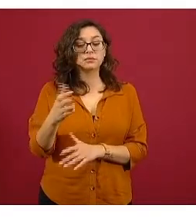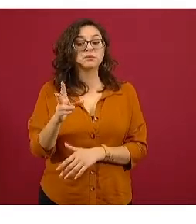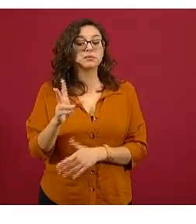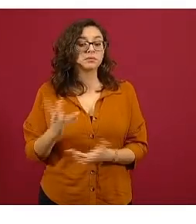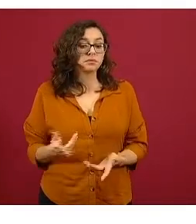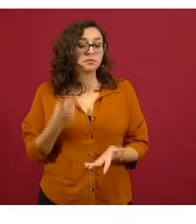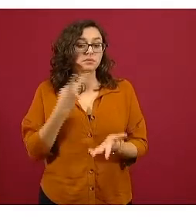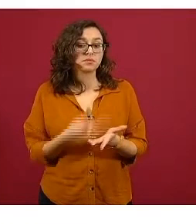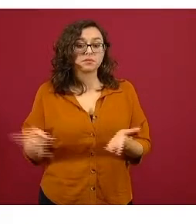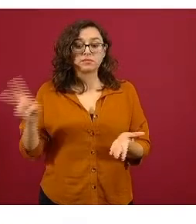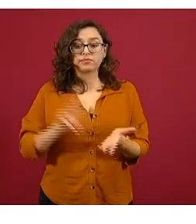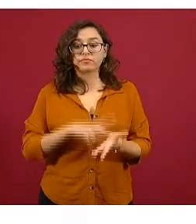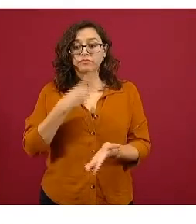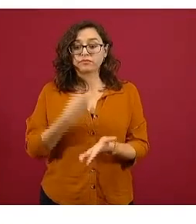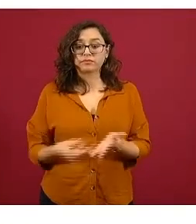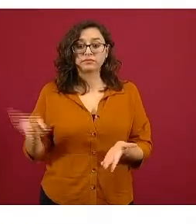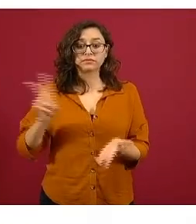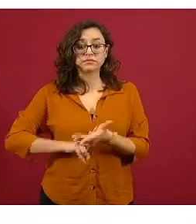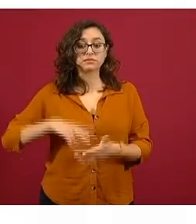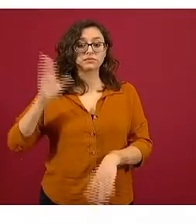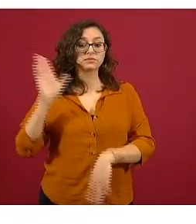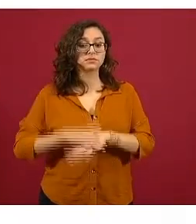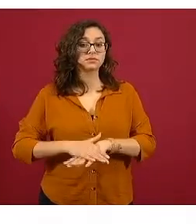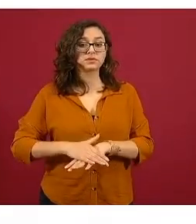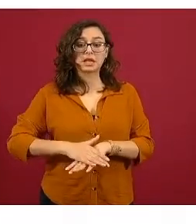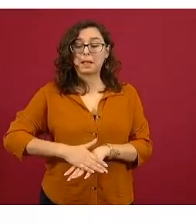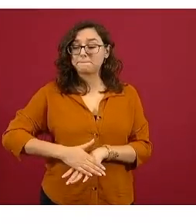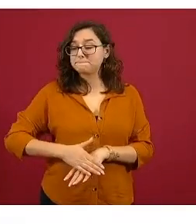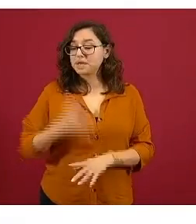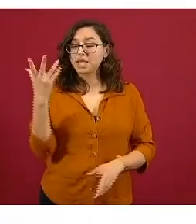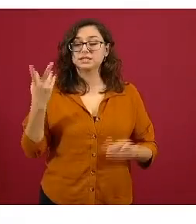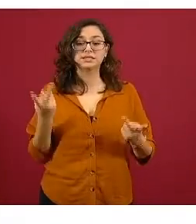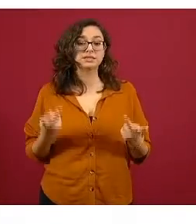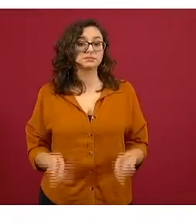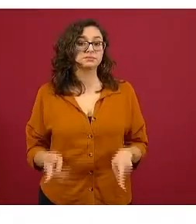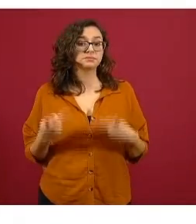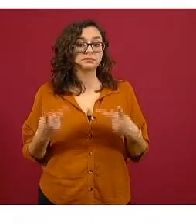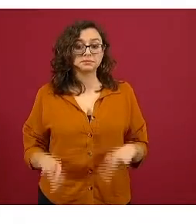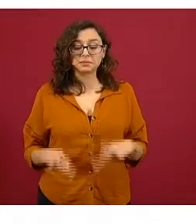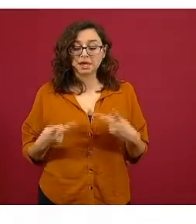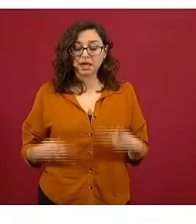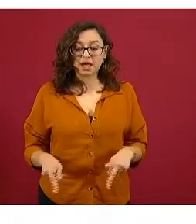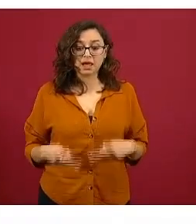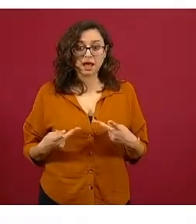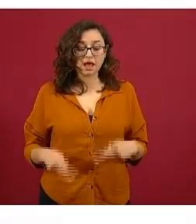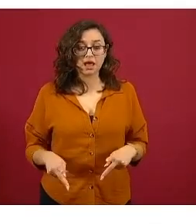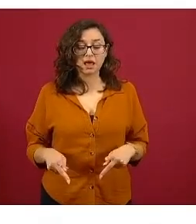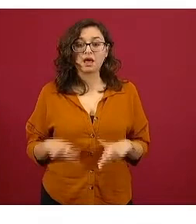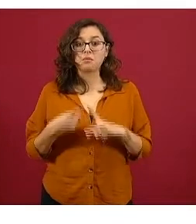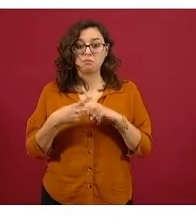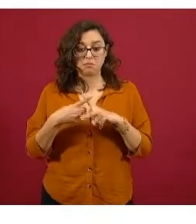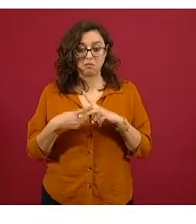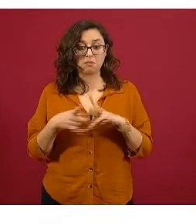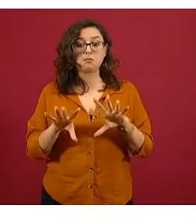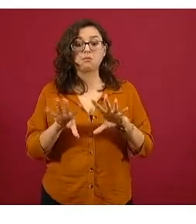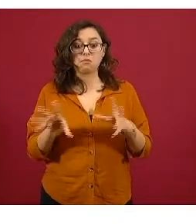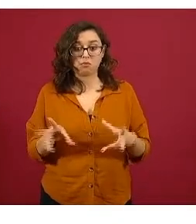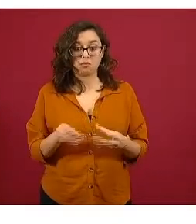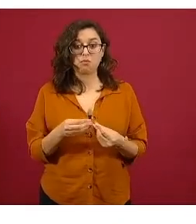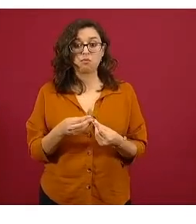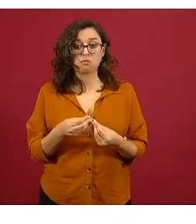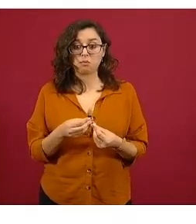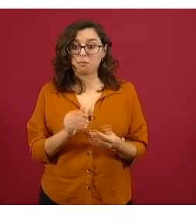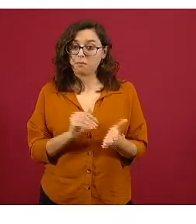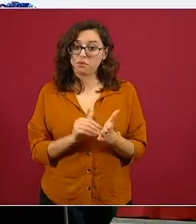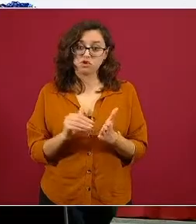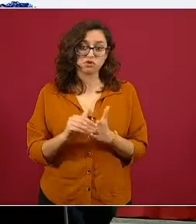ha triplicado el monto de las ventas en términos nominales, expresados en